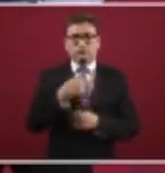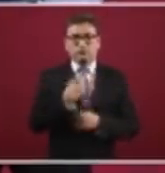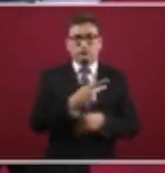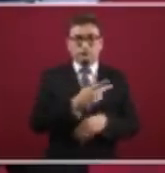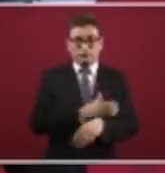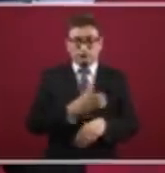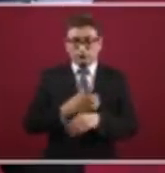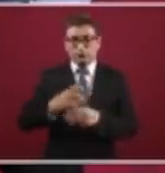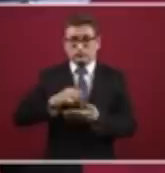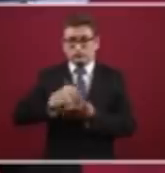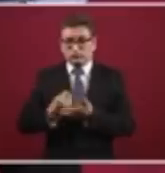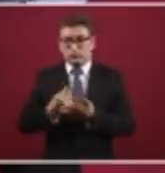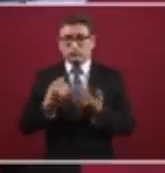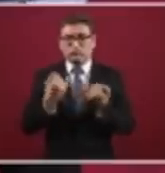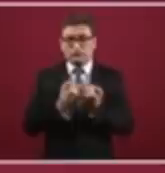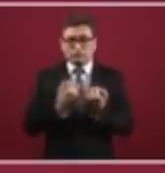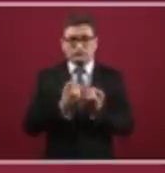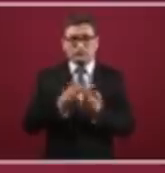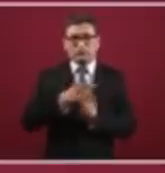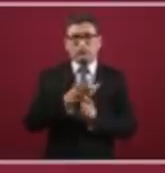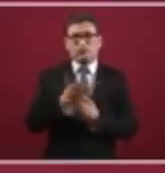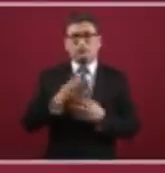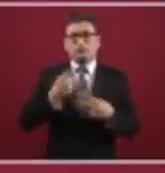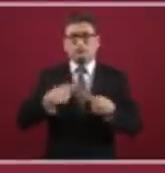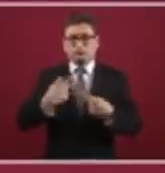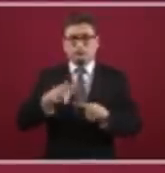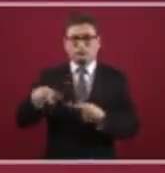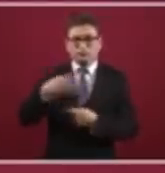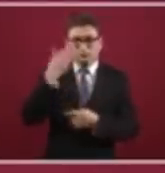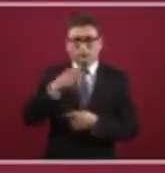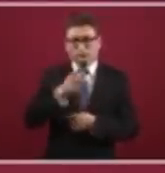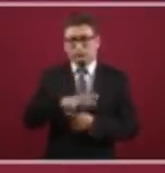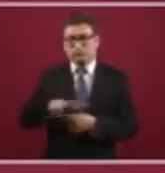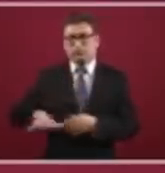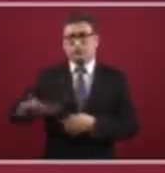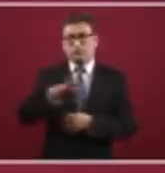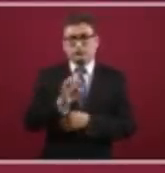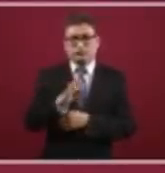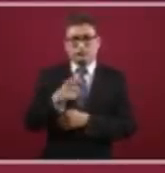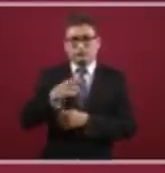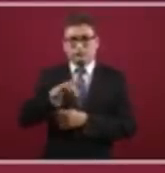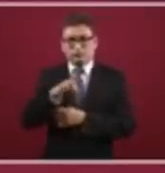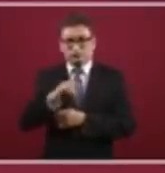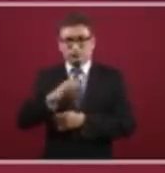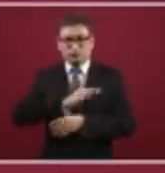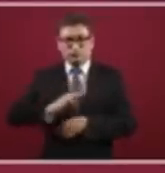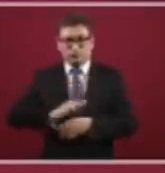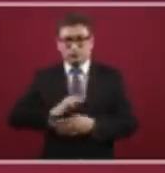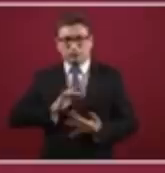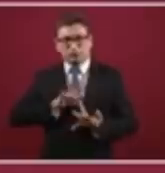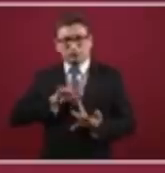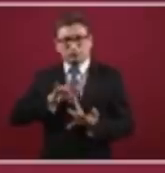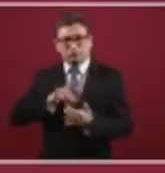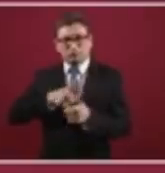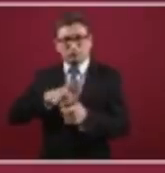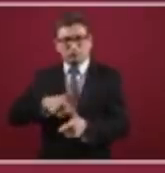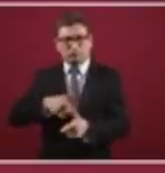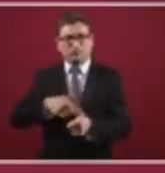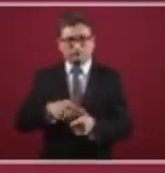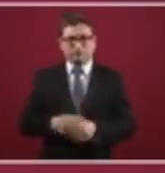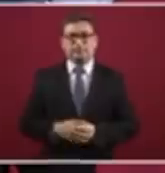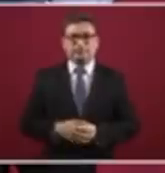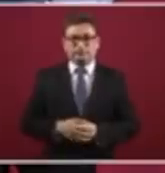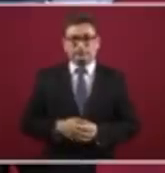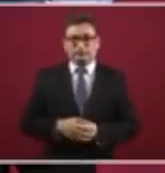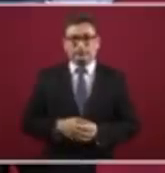tamaulipas sino incluso con las personas afectadas en el ejido y en el municipio con quienes mantenemos contacto permanente y con que con